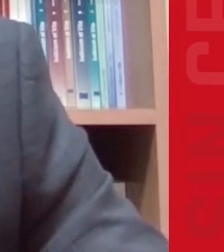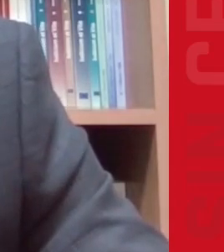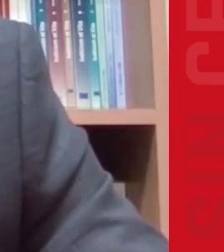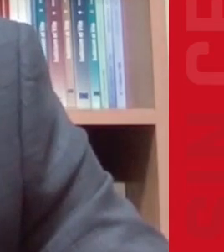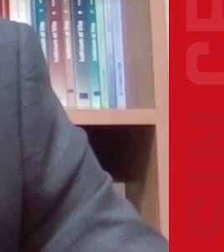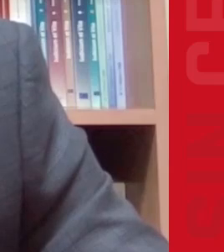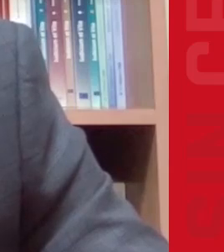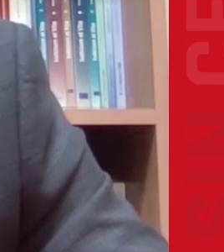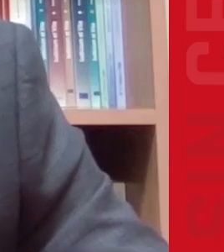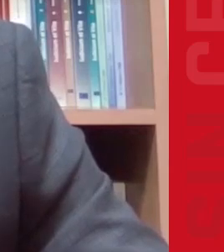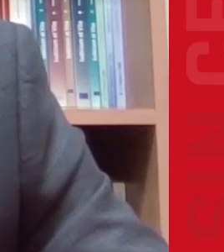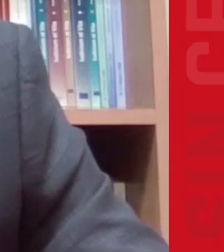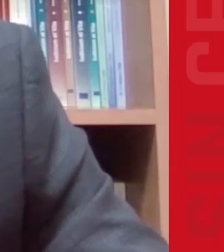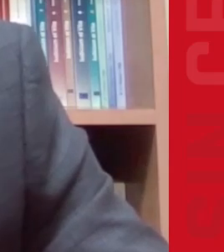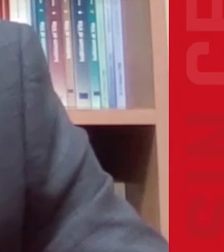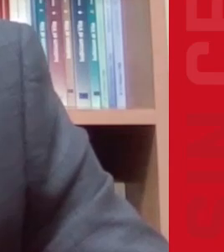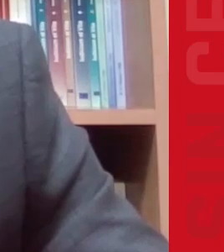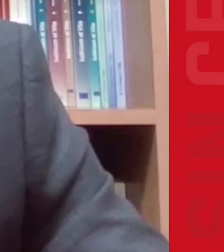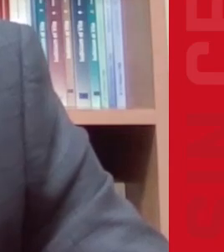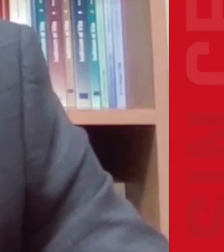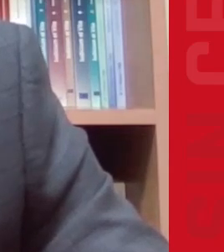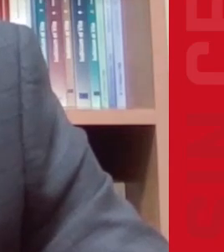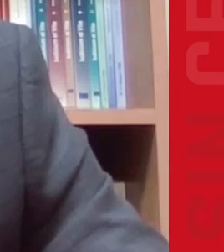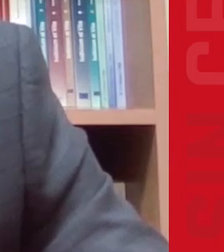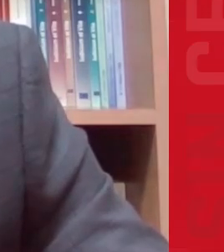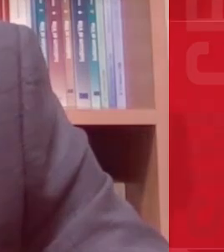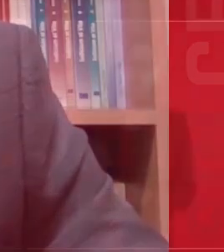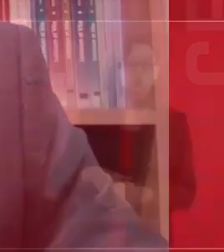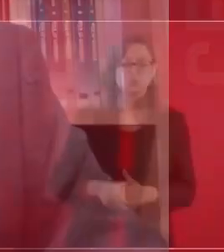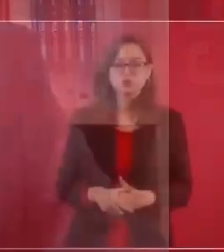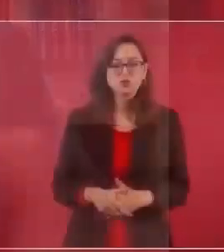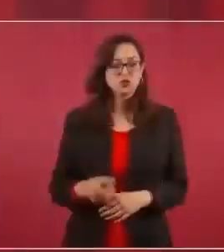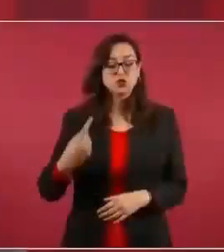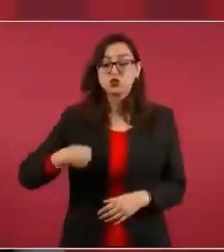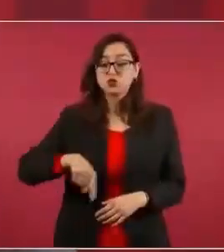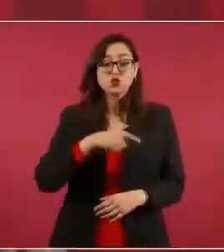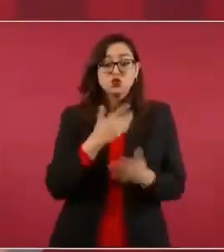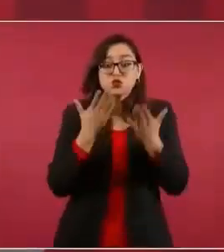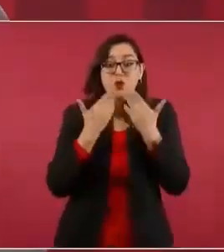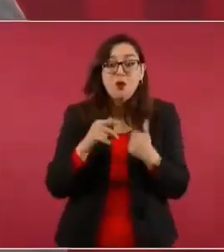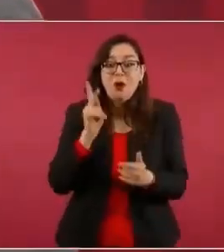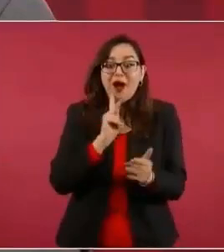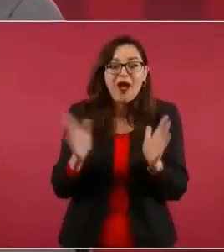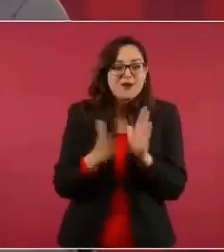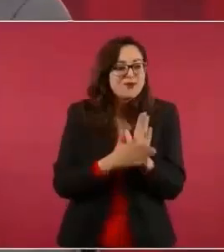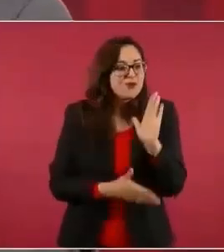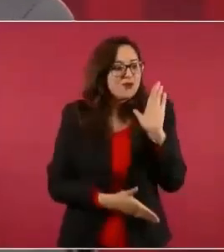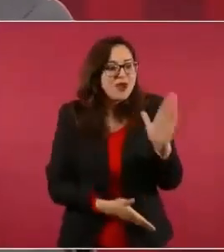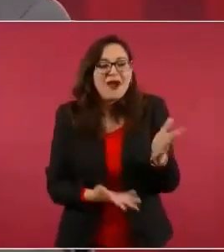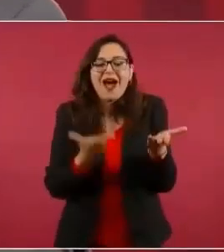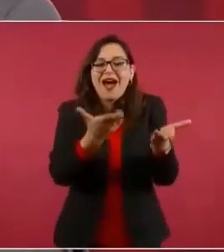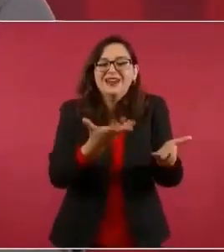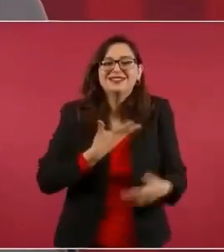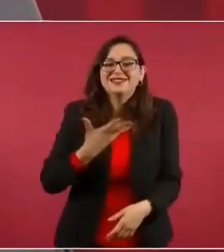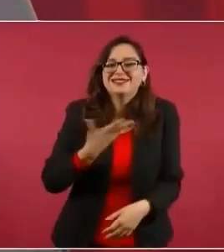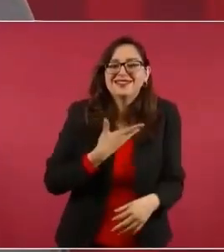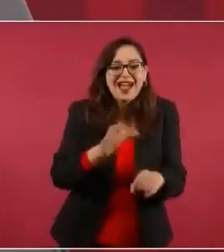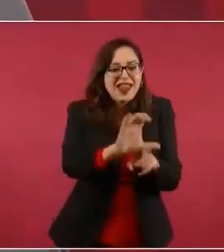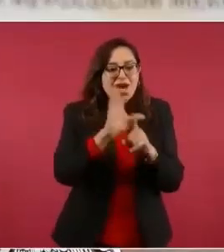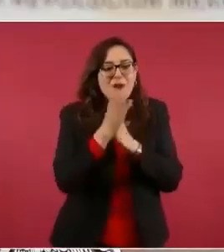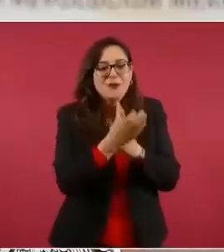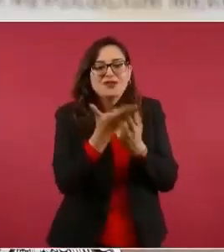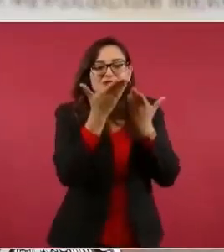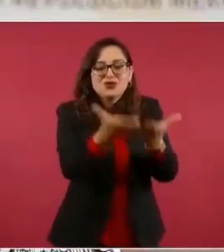siquiera dominaban los temas y mucho menos con Cedillo, ni Fox, creo que no sé, Fox